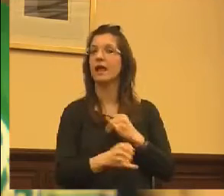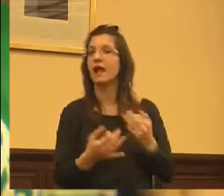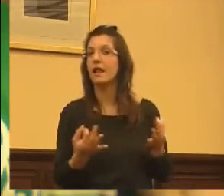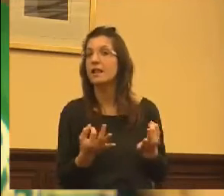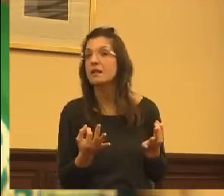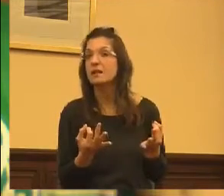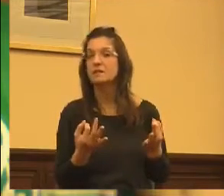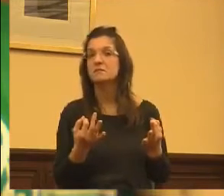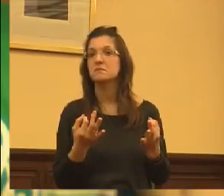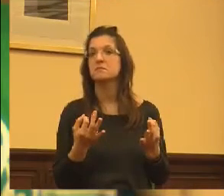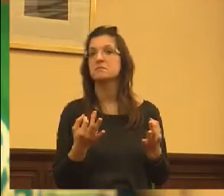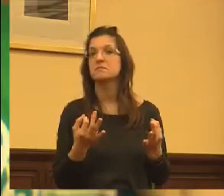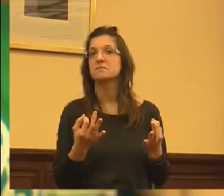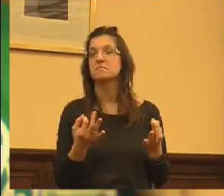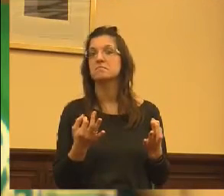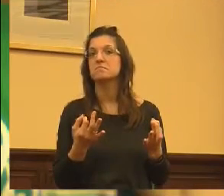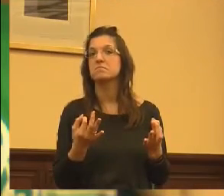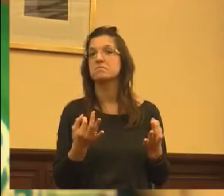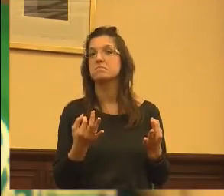detrae